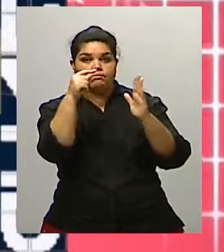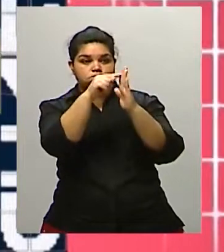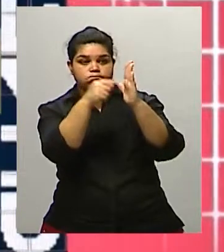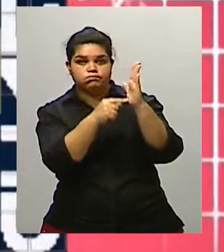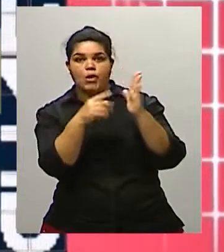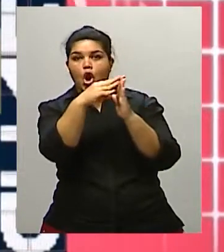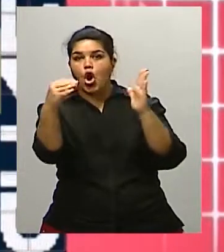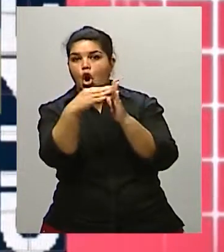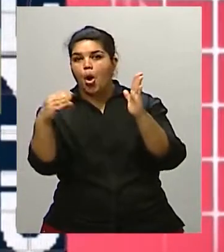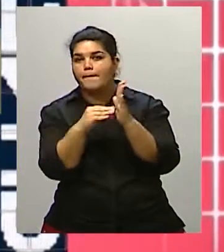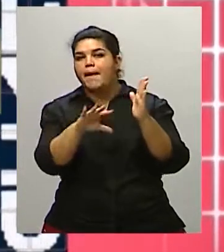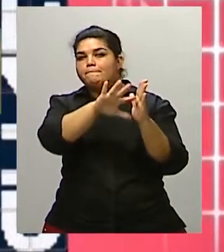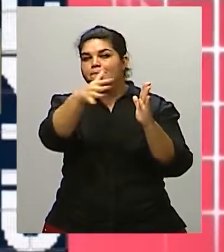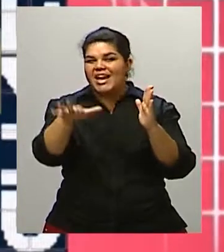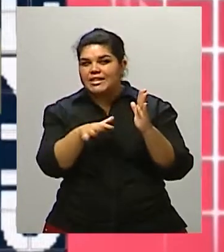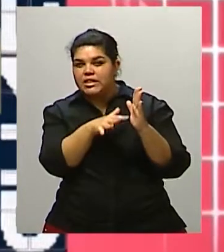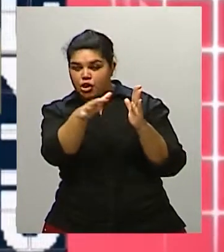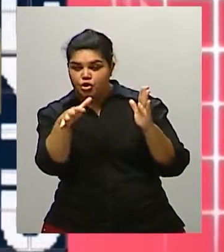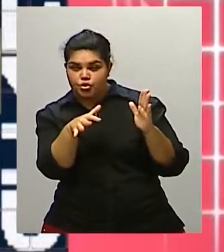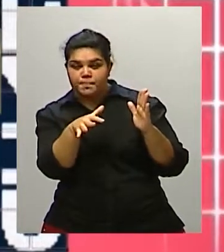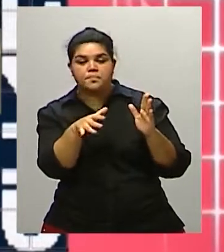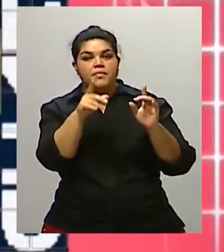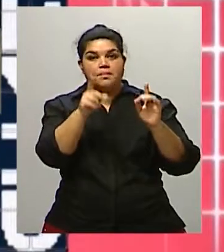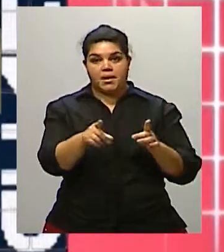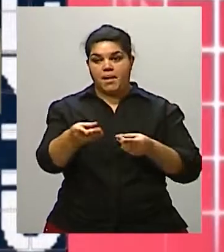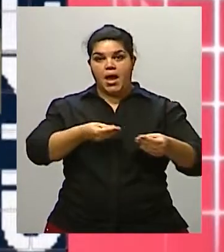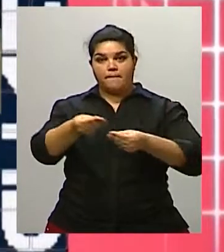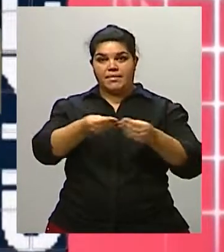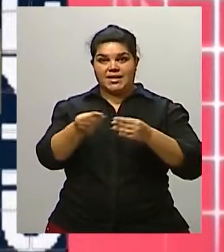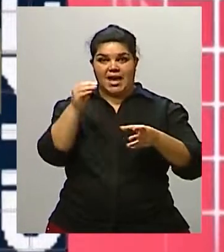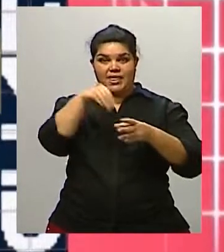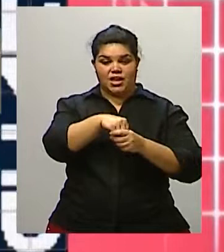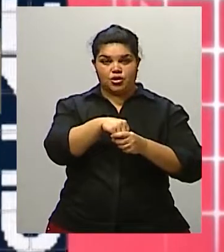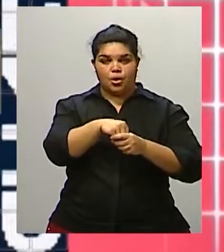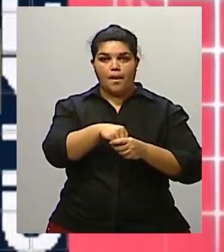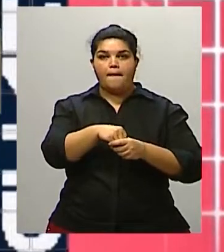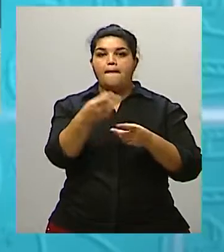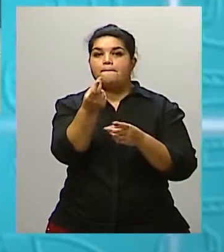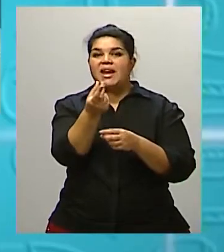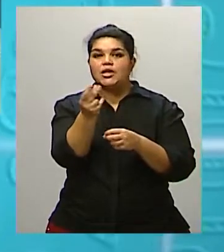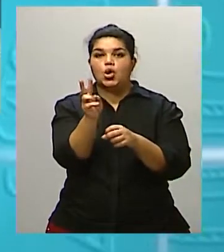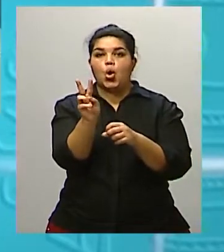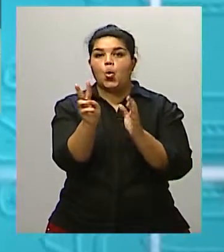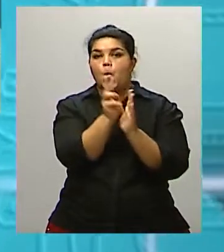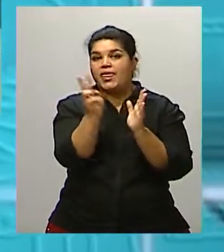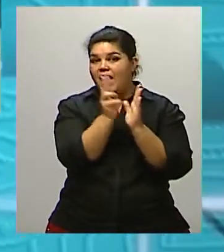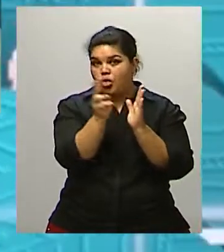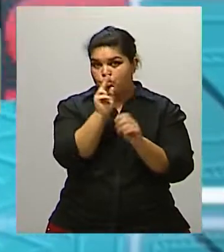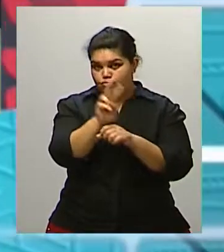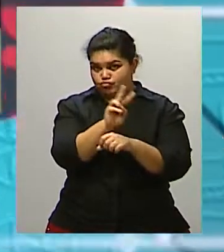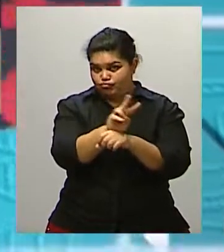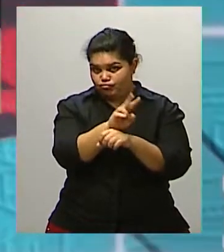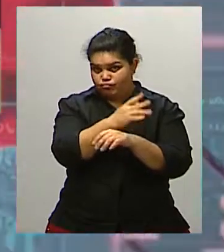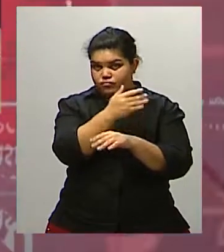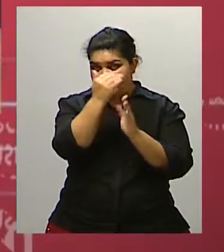lugar, el empresario que está en precios cuidados tiene incentivo para sacar la marca de precios cuidados,